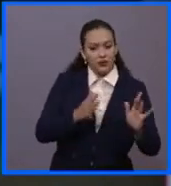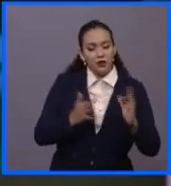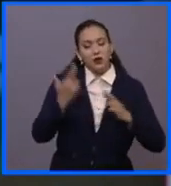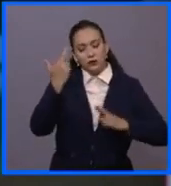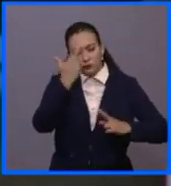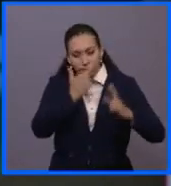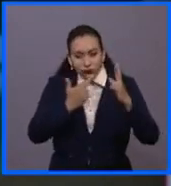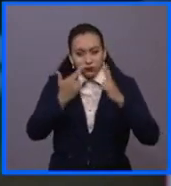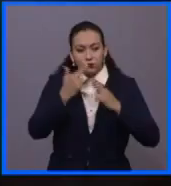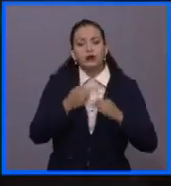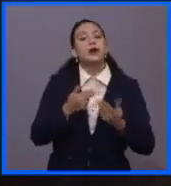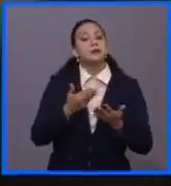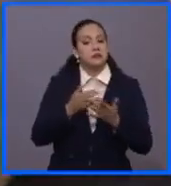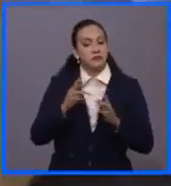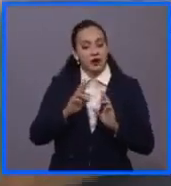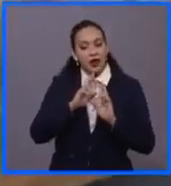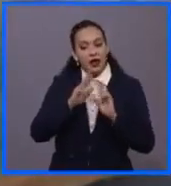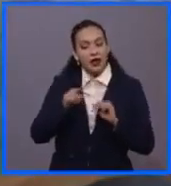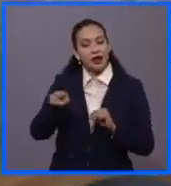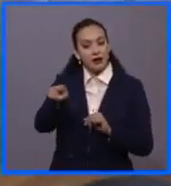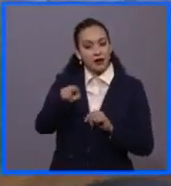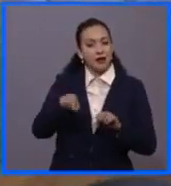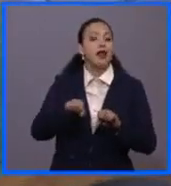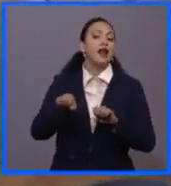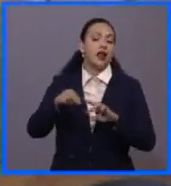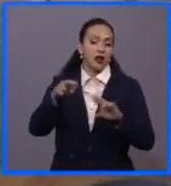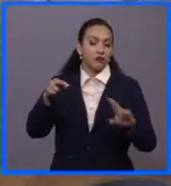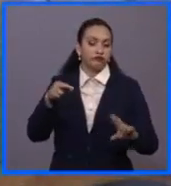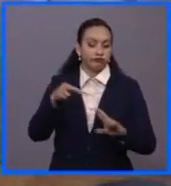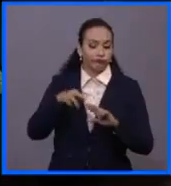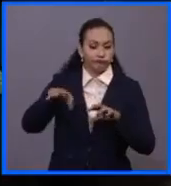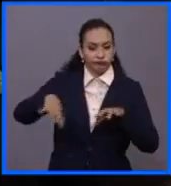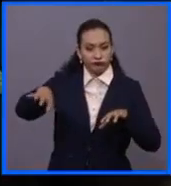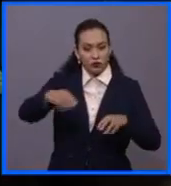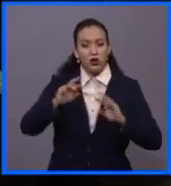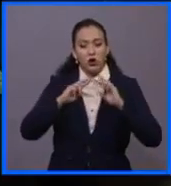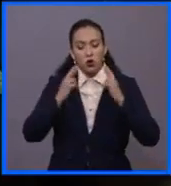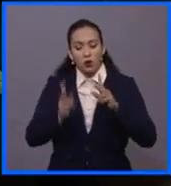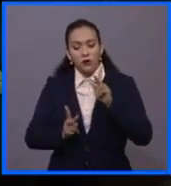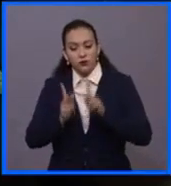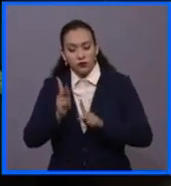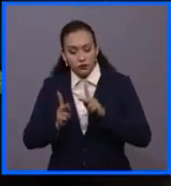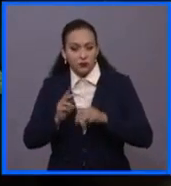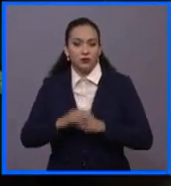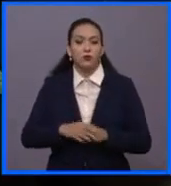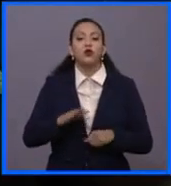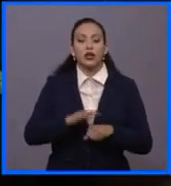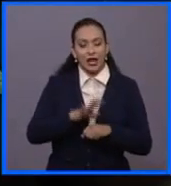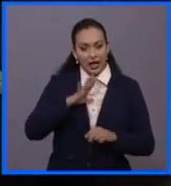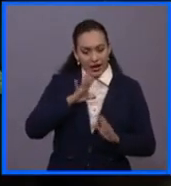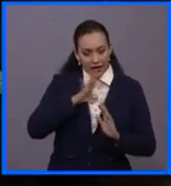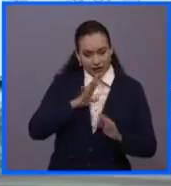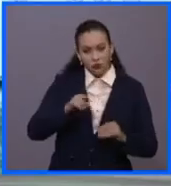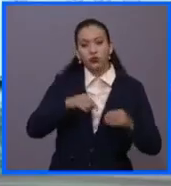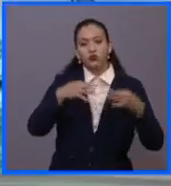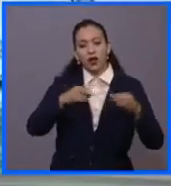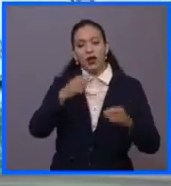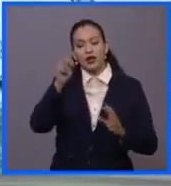por los tribunales colegiados, tomando en cuenta las reglas fijadas por el Pleno de la Suprema Corte en el Acuerdo General 1, diagonal